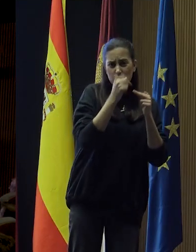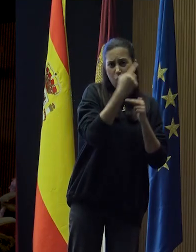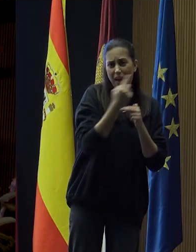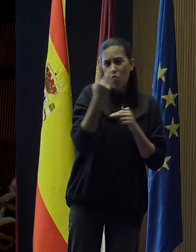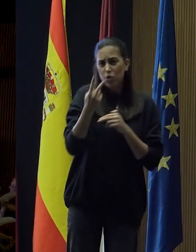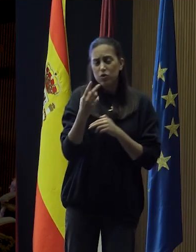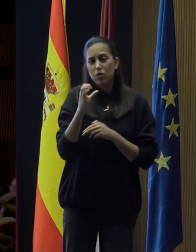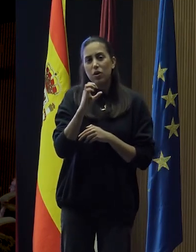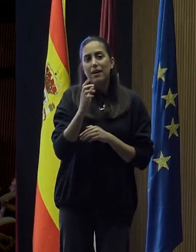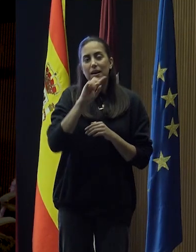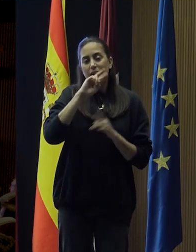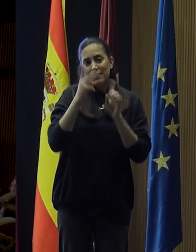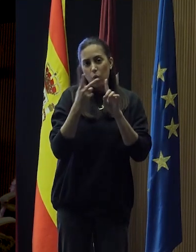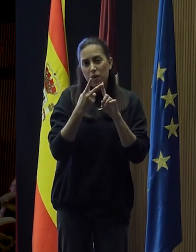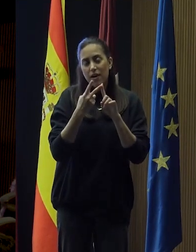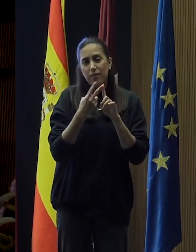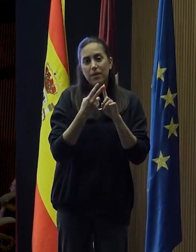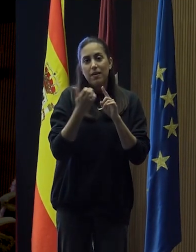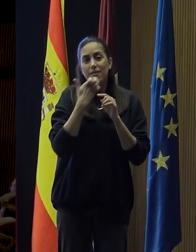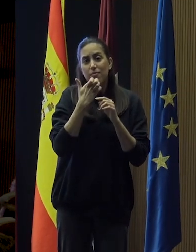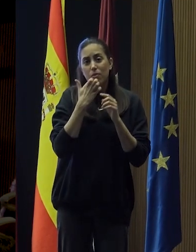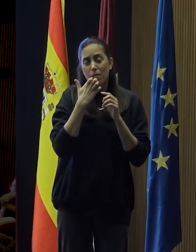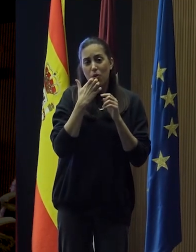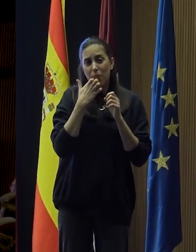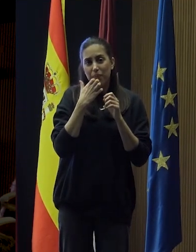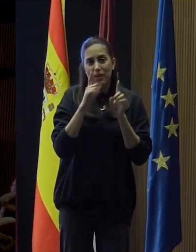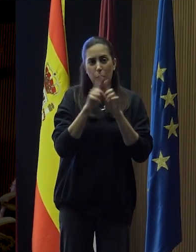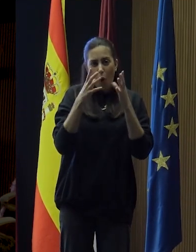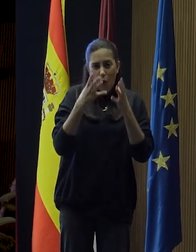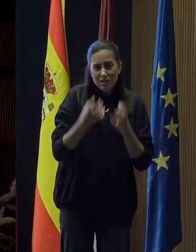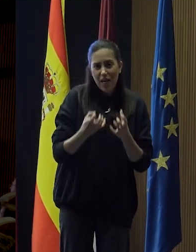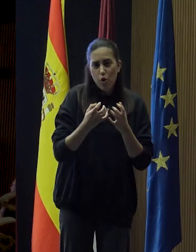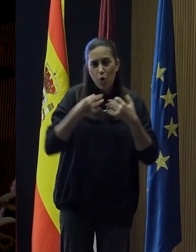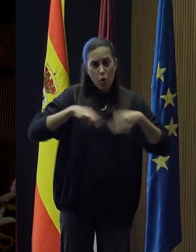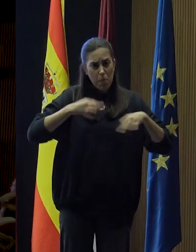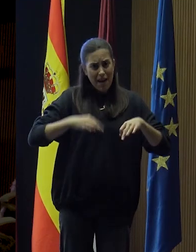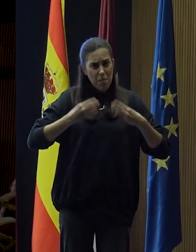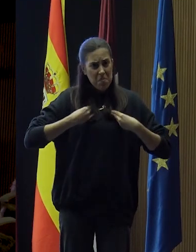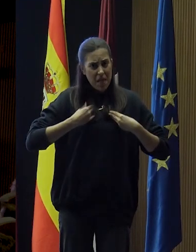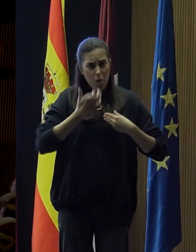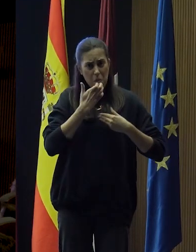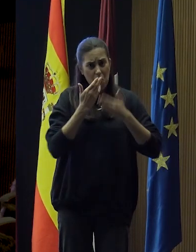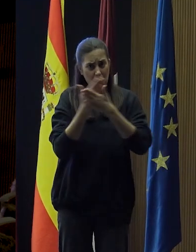¿la oxidación normal de la vida cotidiana puede ser también